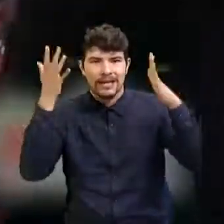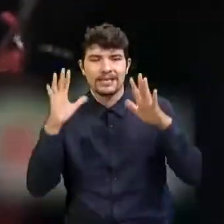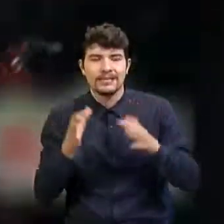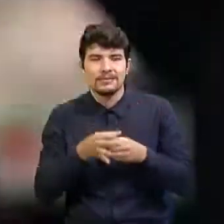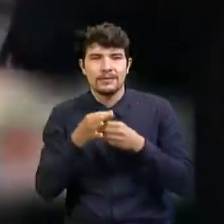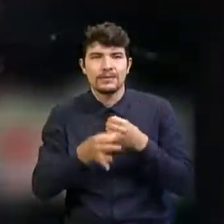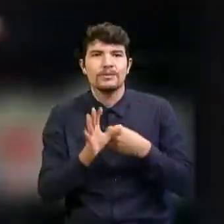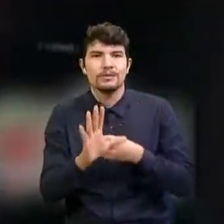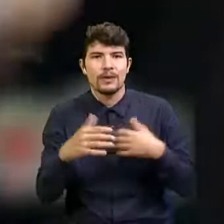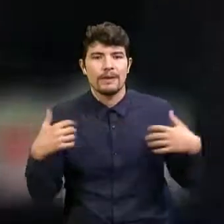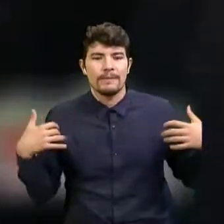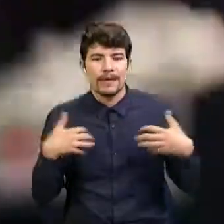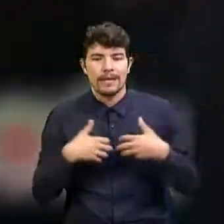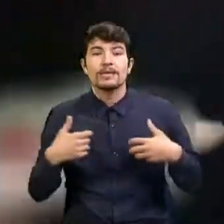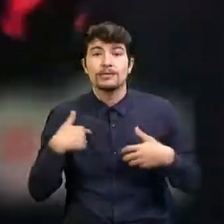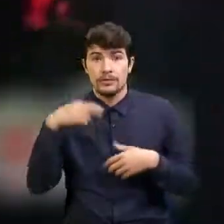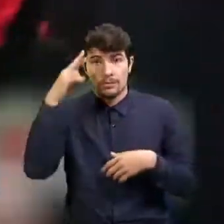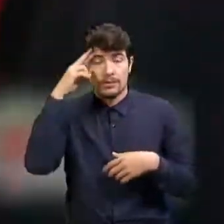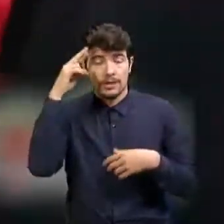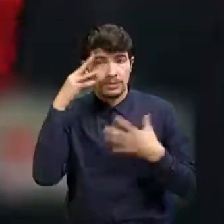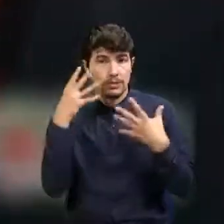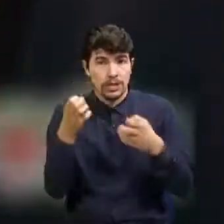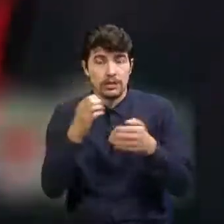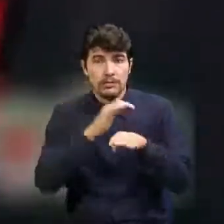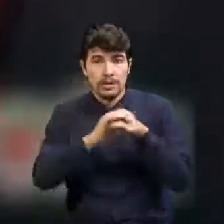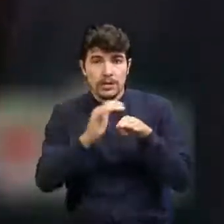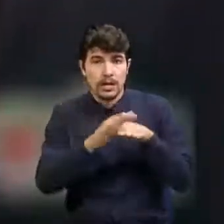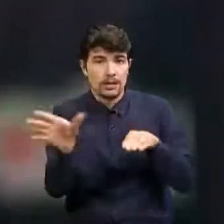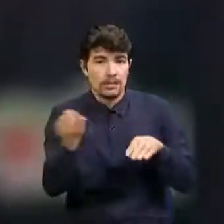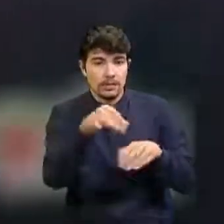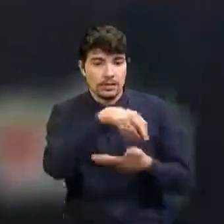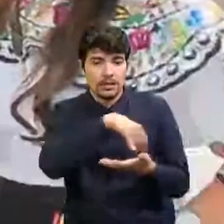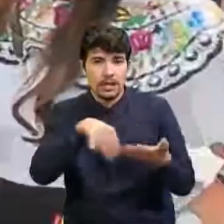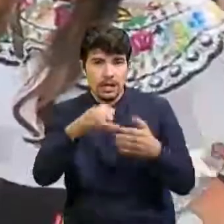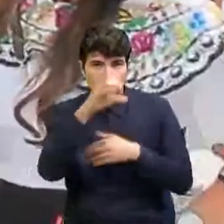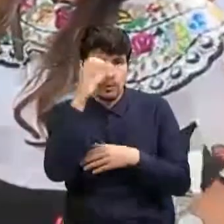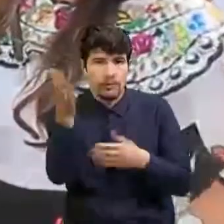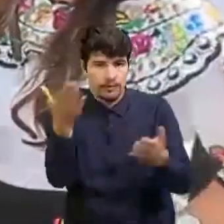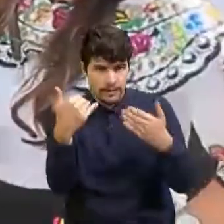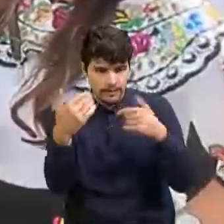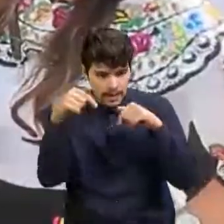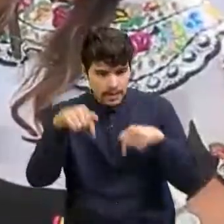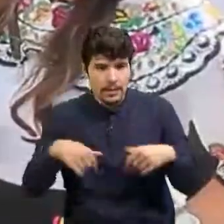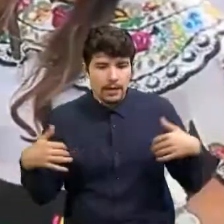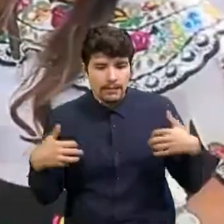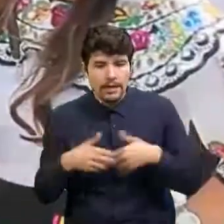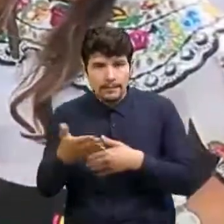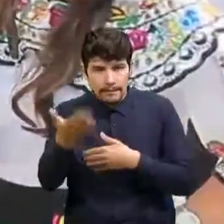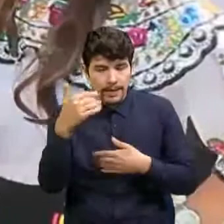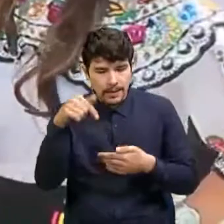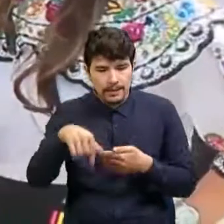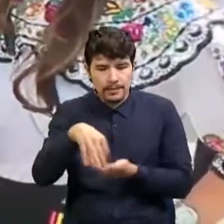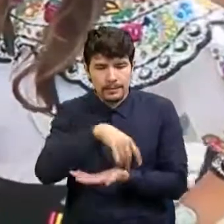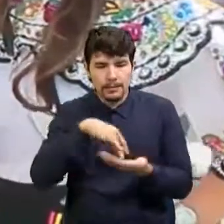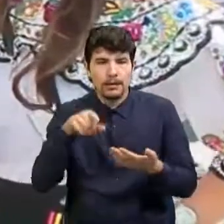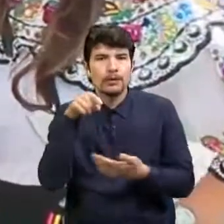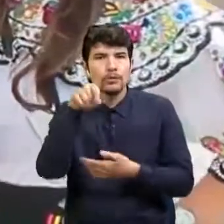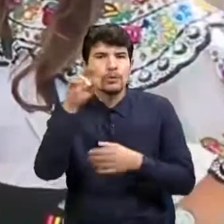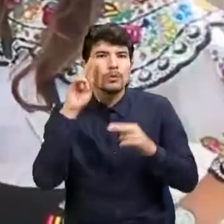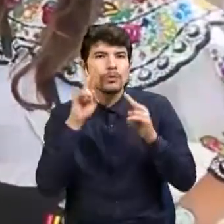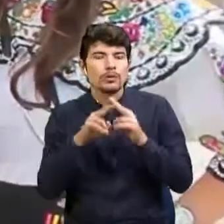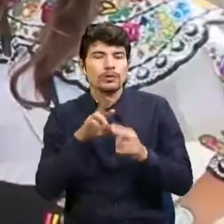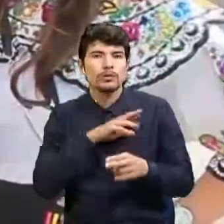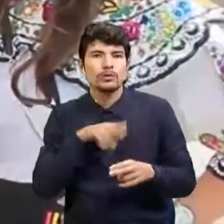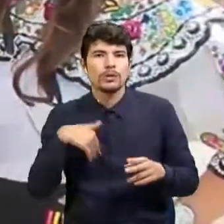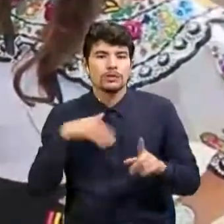de Vélez. Por eso quiero invitar a todos los santandereanos y a los colombianos a que vengan aquí a Vélez, a que vengan a Santander, a que conozcan nuestra